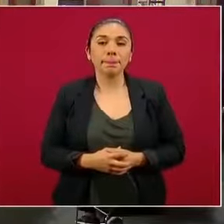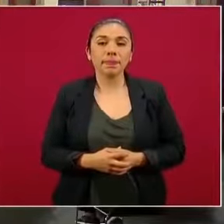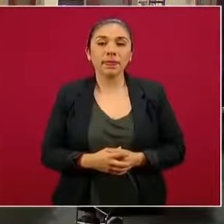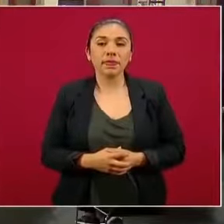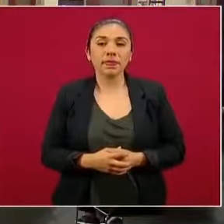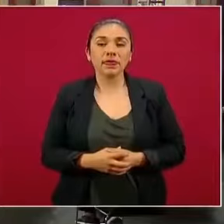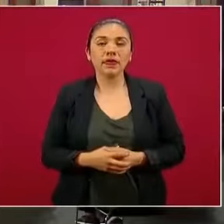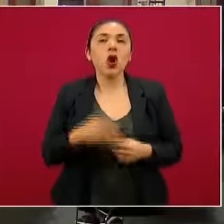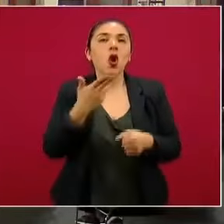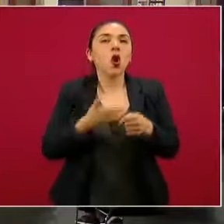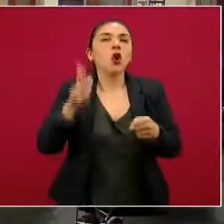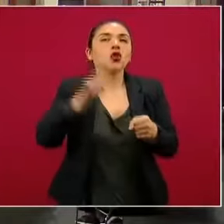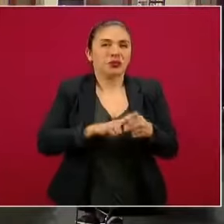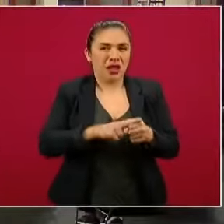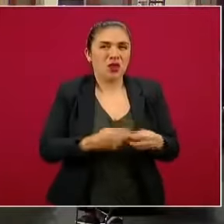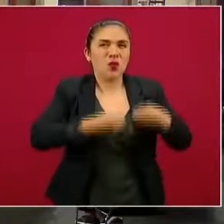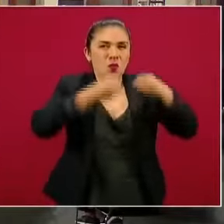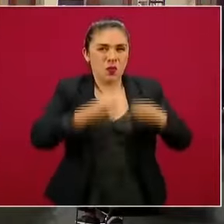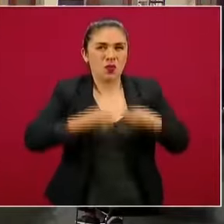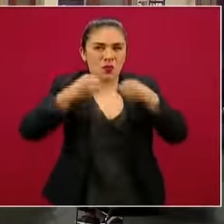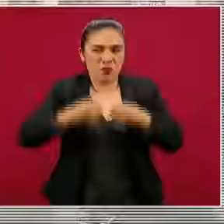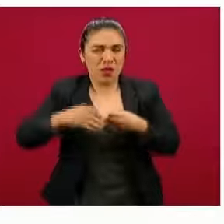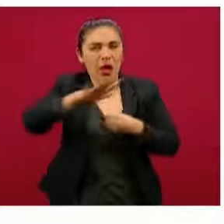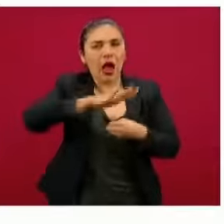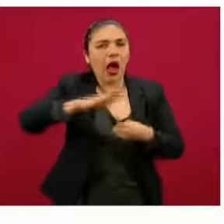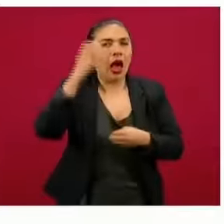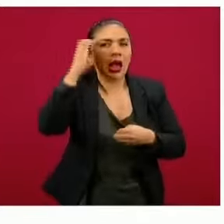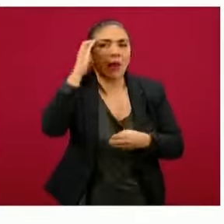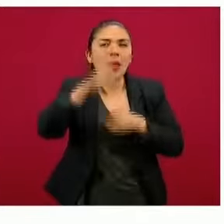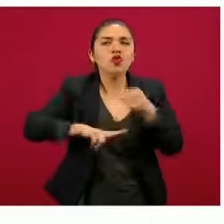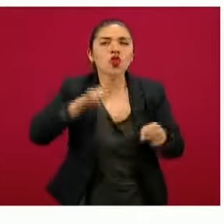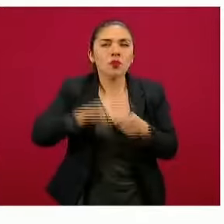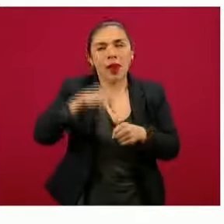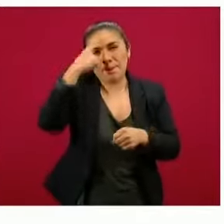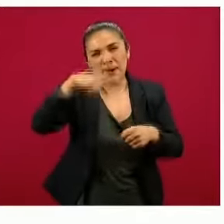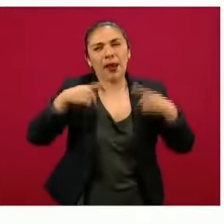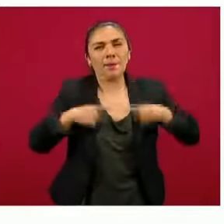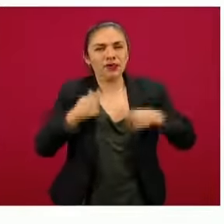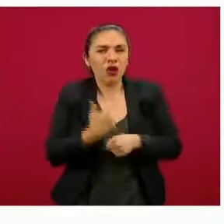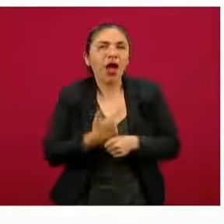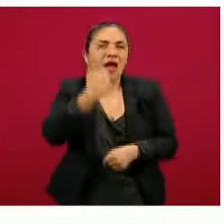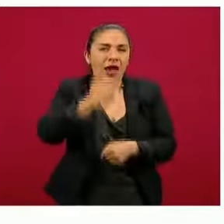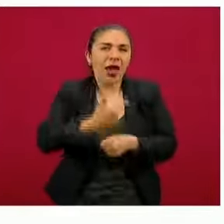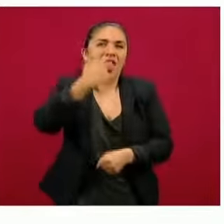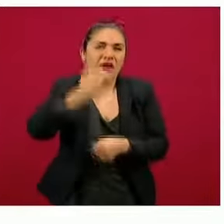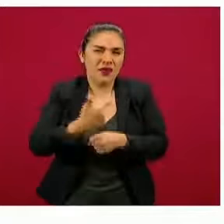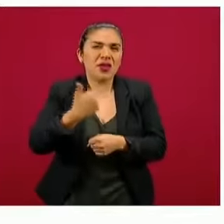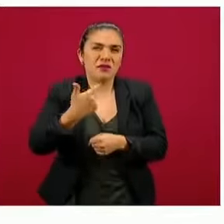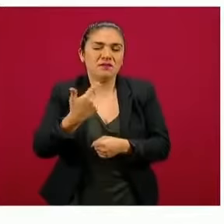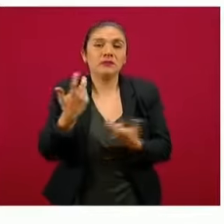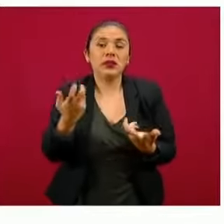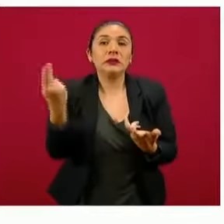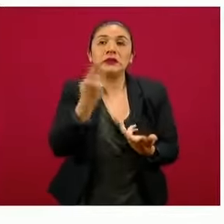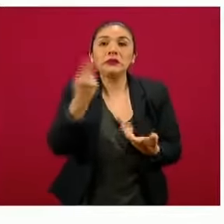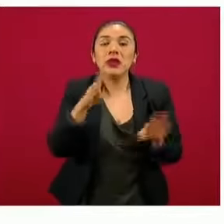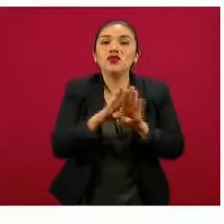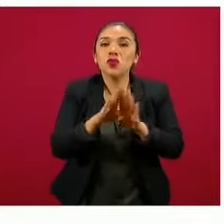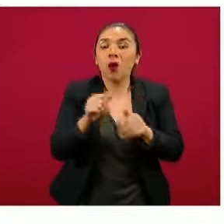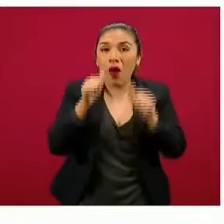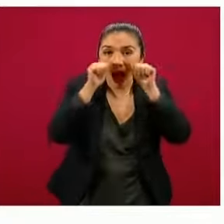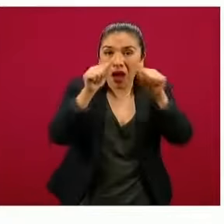la ocupación de camas generales para los pacientes graves que presentan signos de alarma o que requieren en su